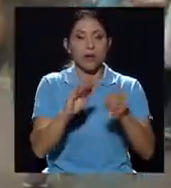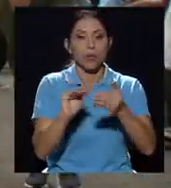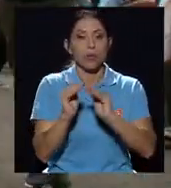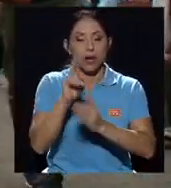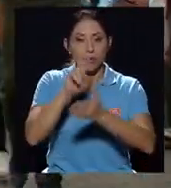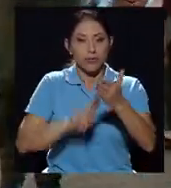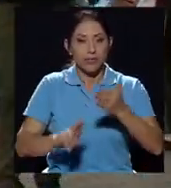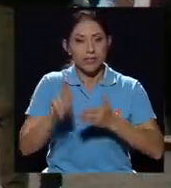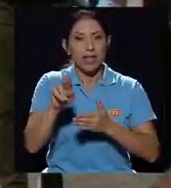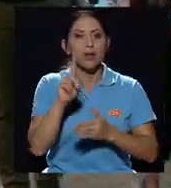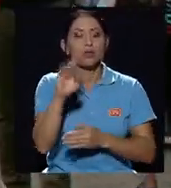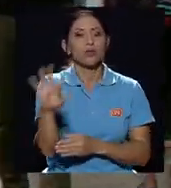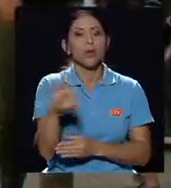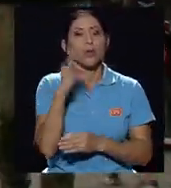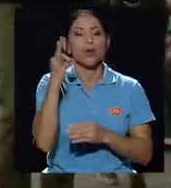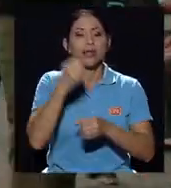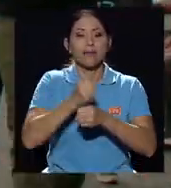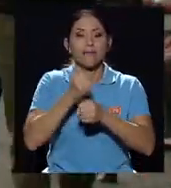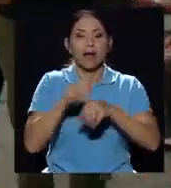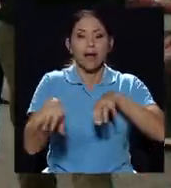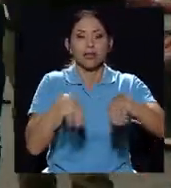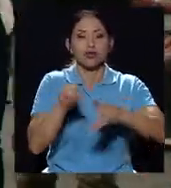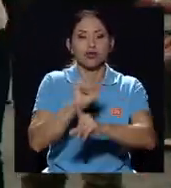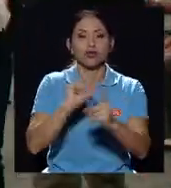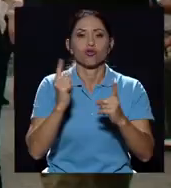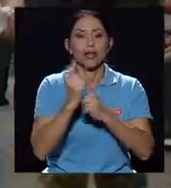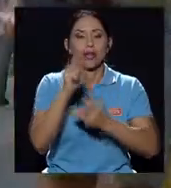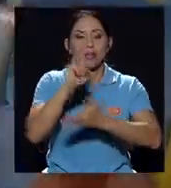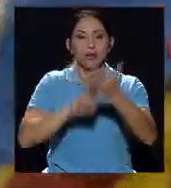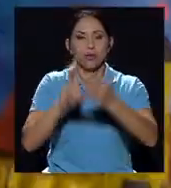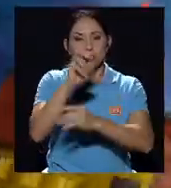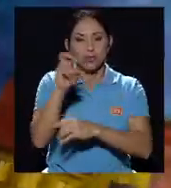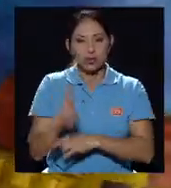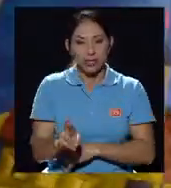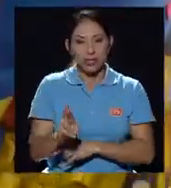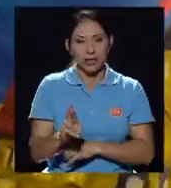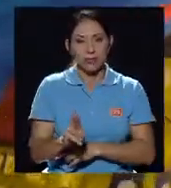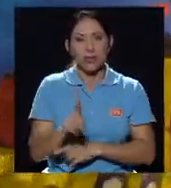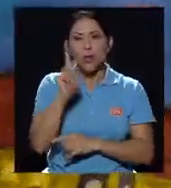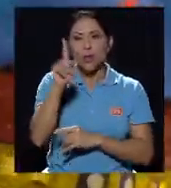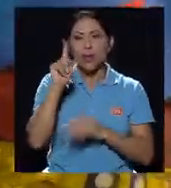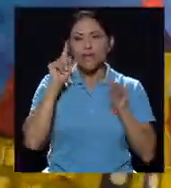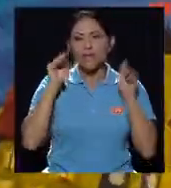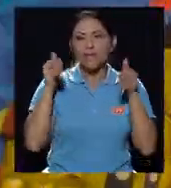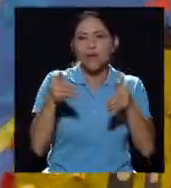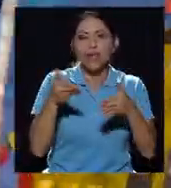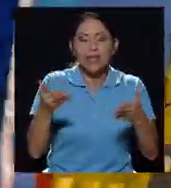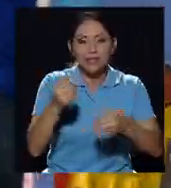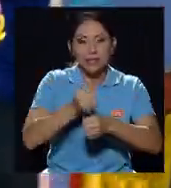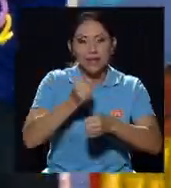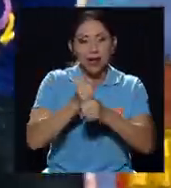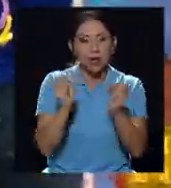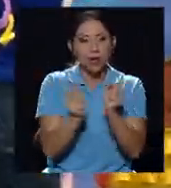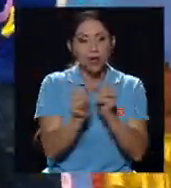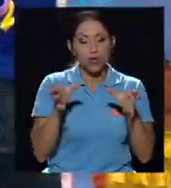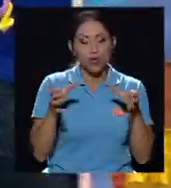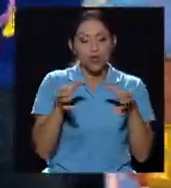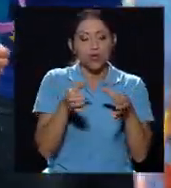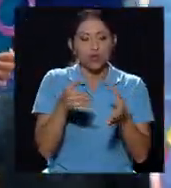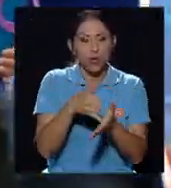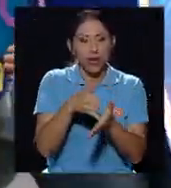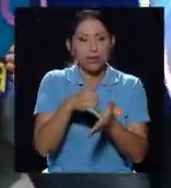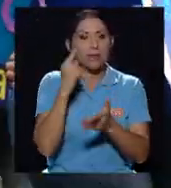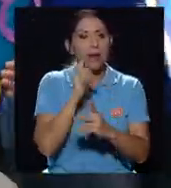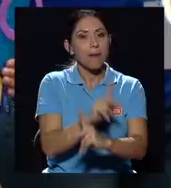universitario es una modalidad de acción social de la Universidad de Costa Rica. Uno de sus enfoques es el trabajo con grupos vulnerables para prevenir